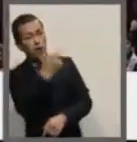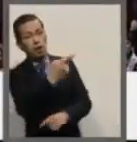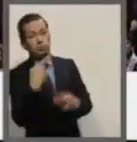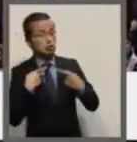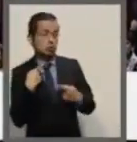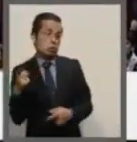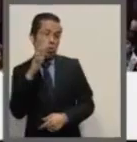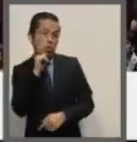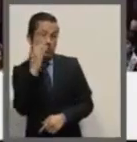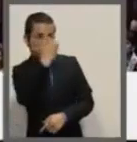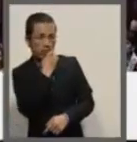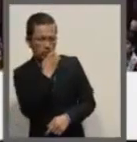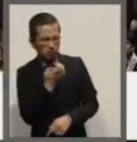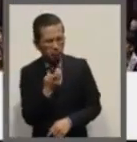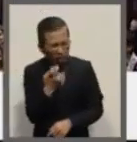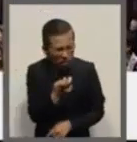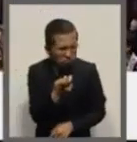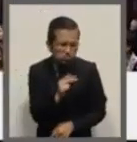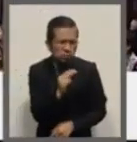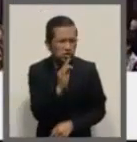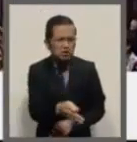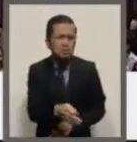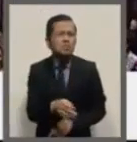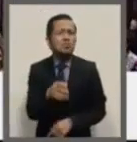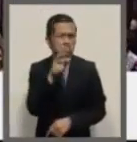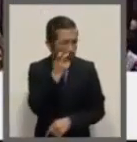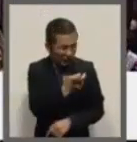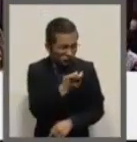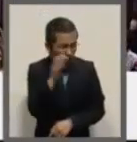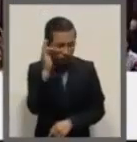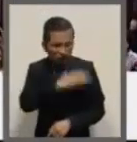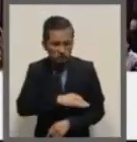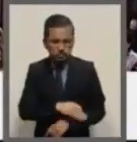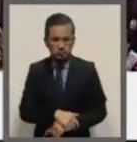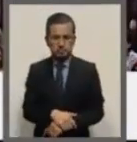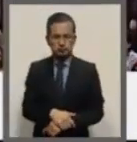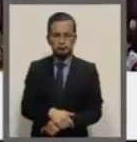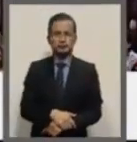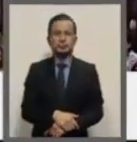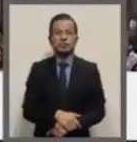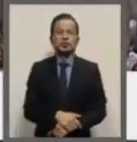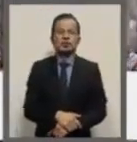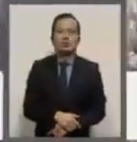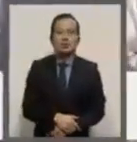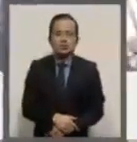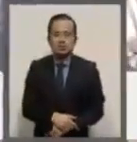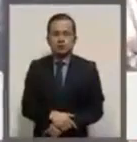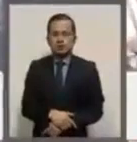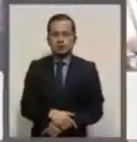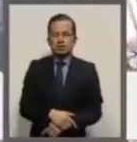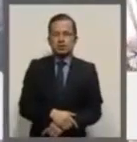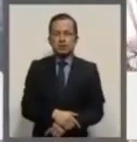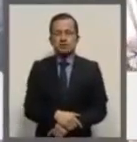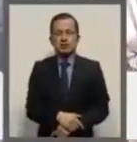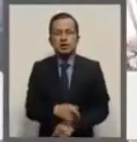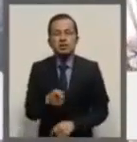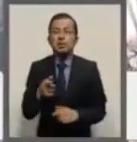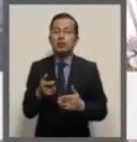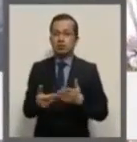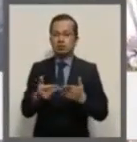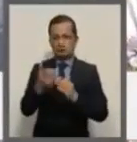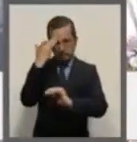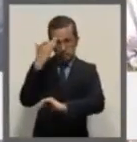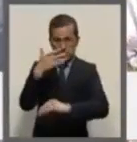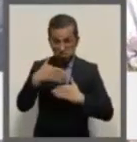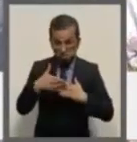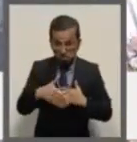no lo podemos aceptar, porque además es falso. Es claro que en otros tiempos, y estamos en otros tiempos, y que